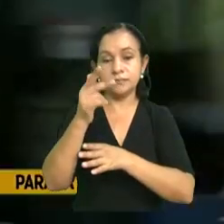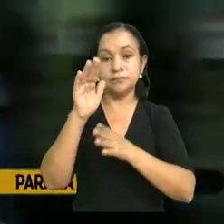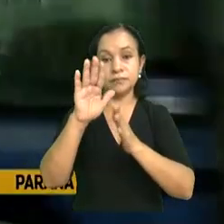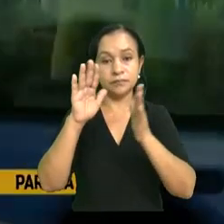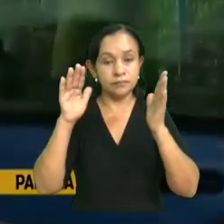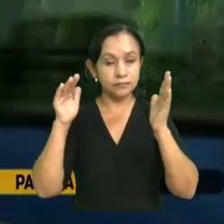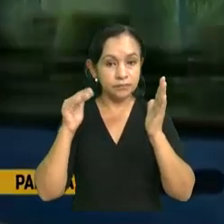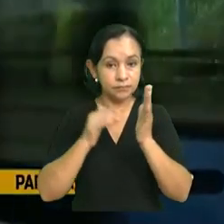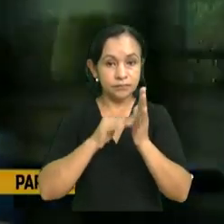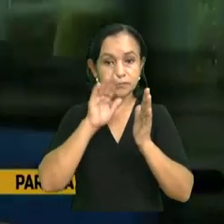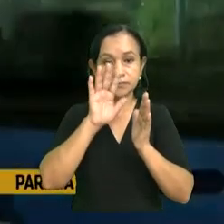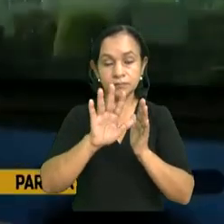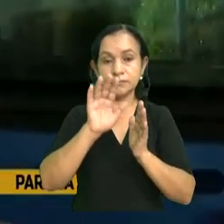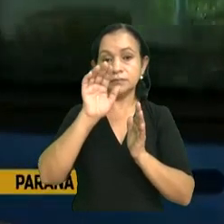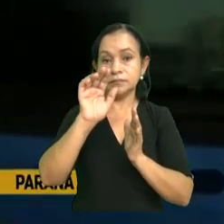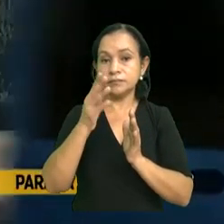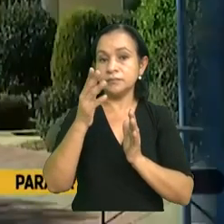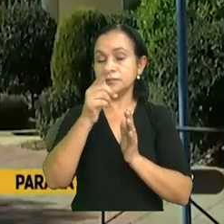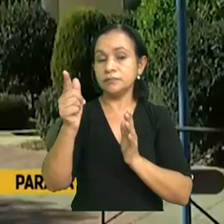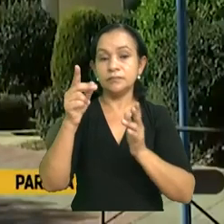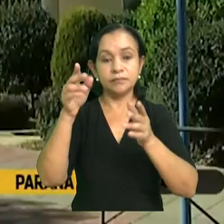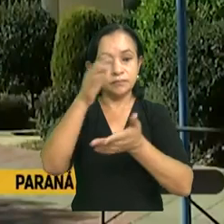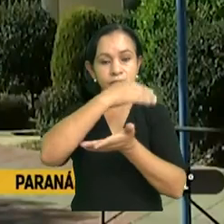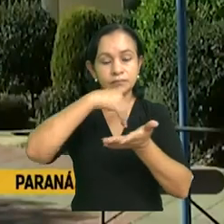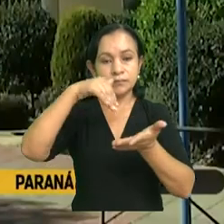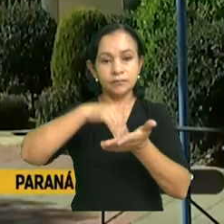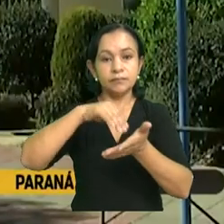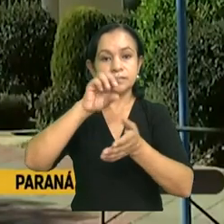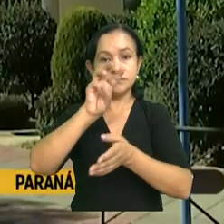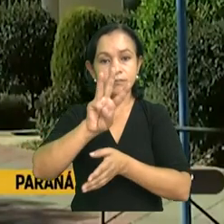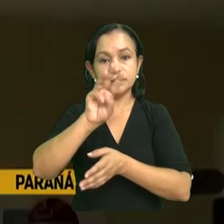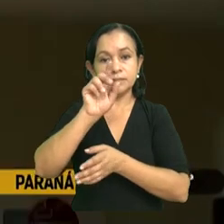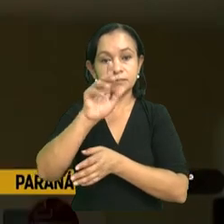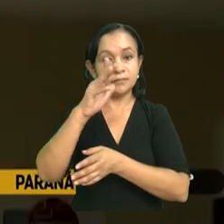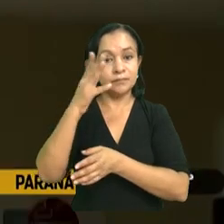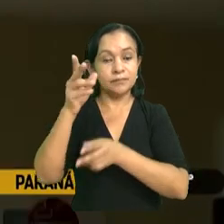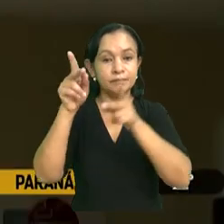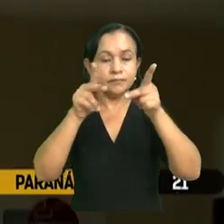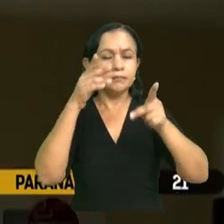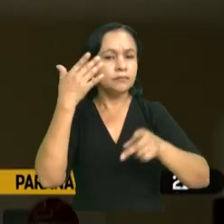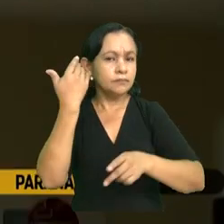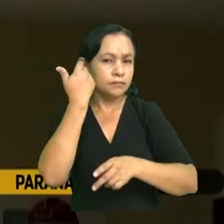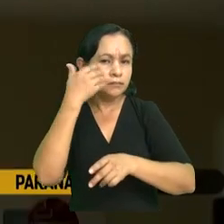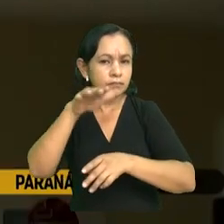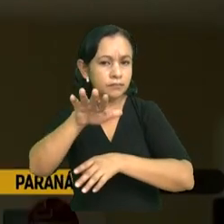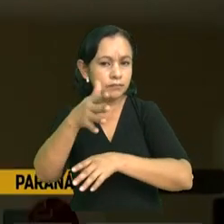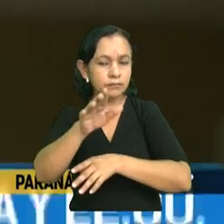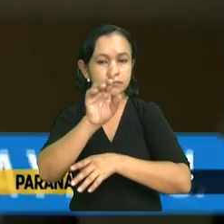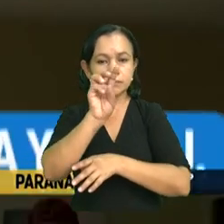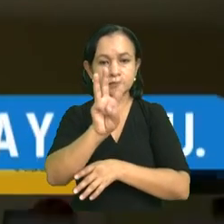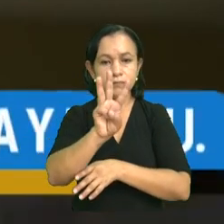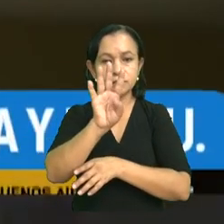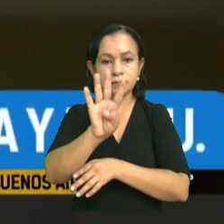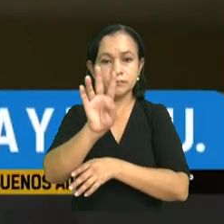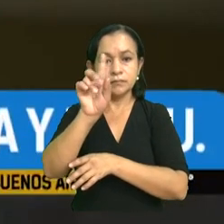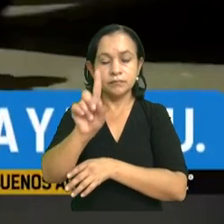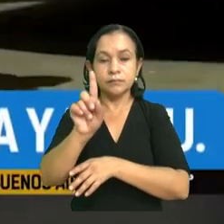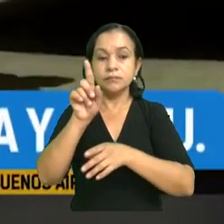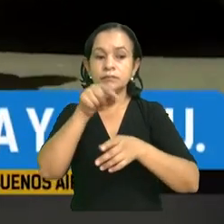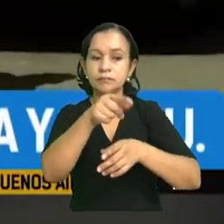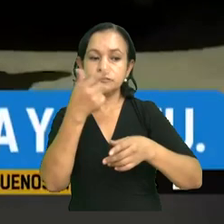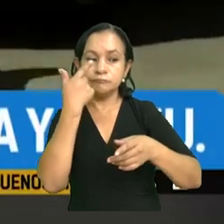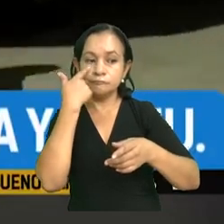8.591, mientras permanecen en centros de salud 319 pacientes estables y 141 bajo